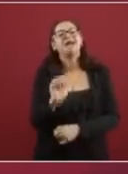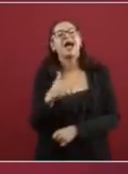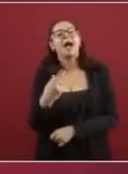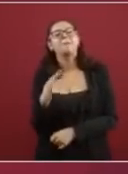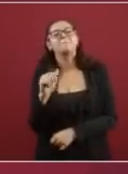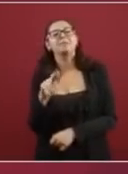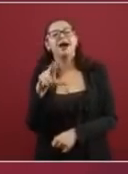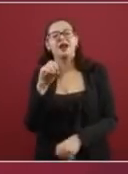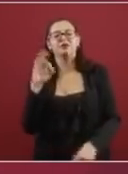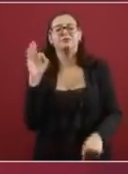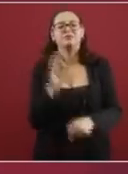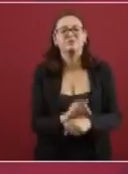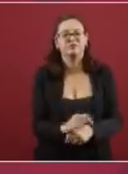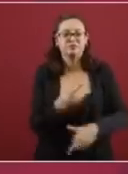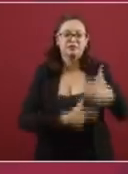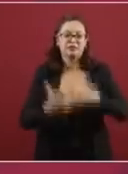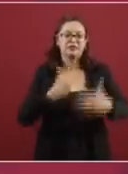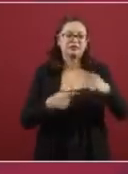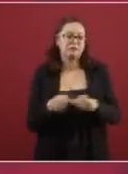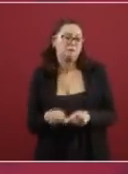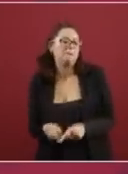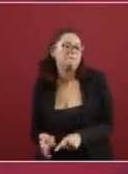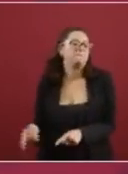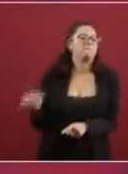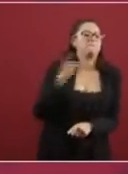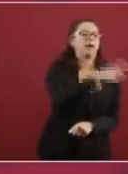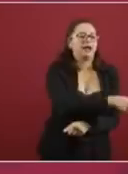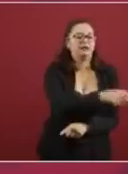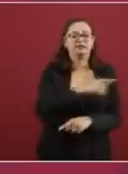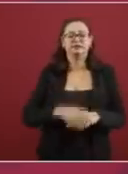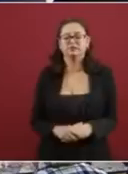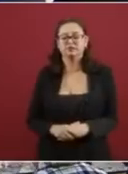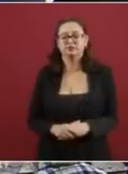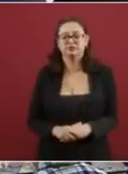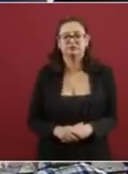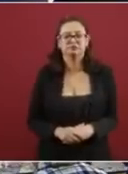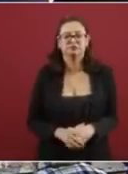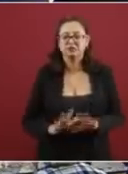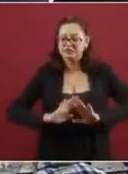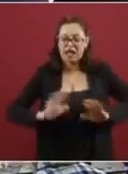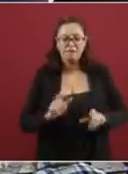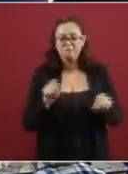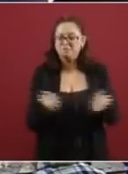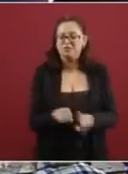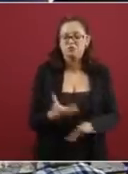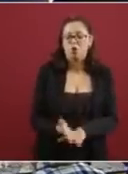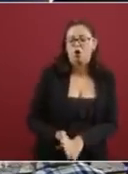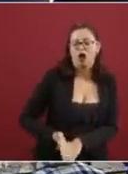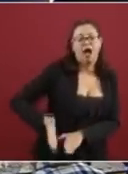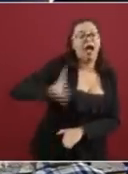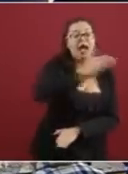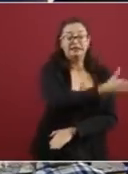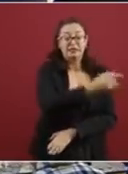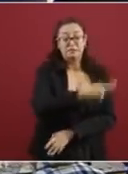nada más que retroactivo. Es decir, que se quede tal cual.